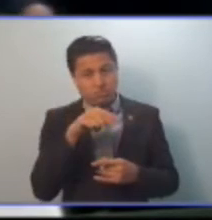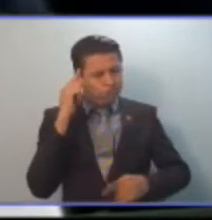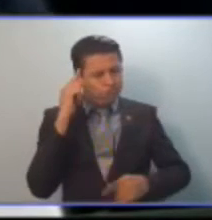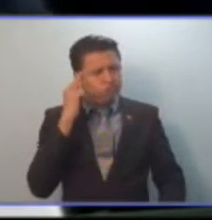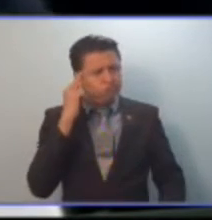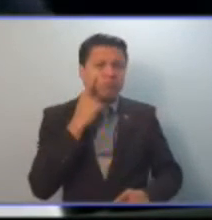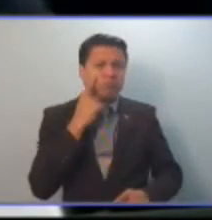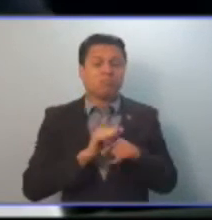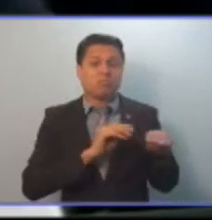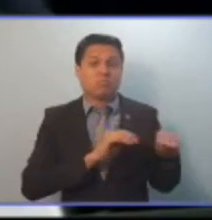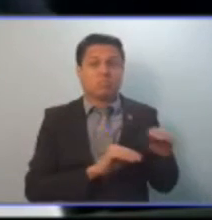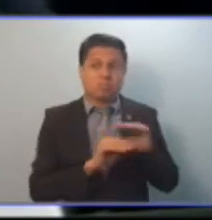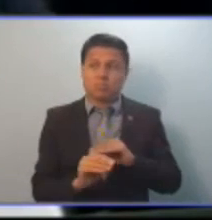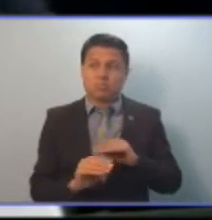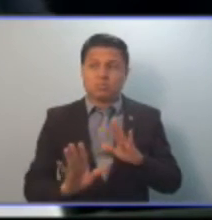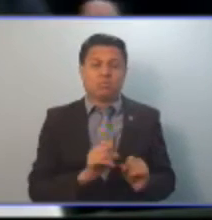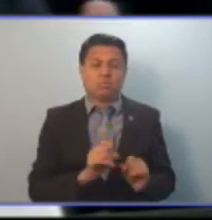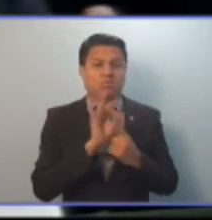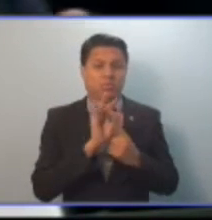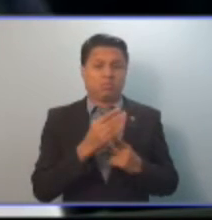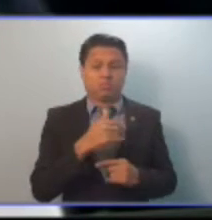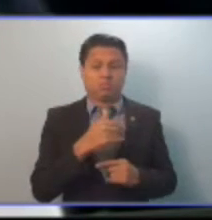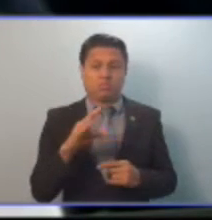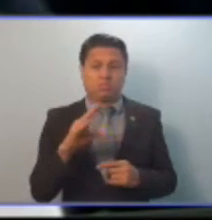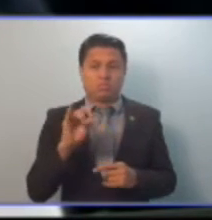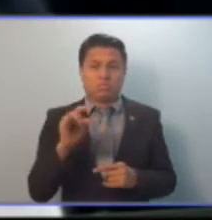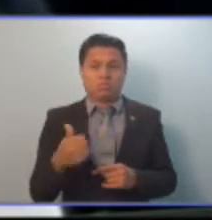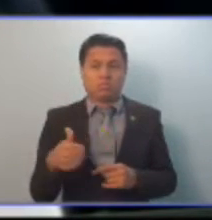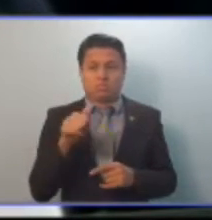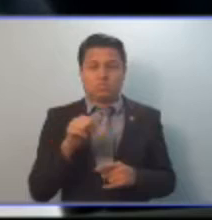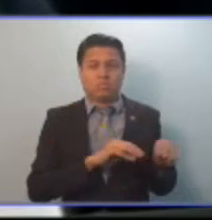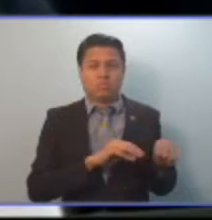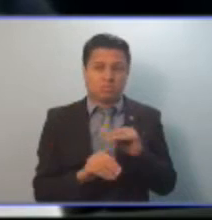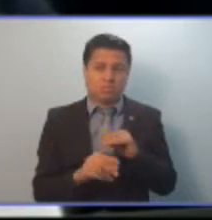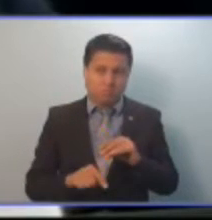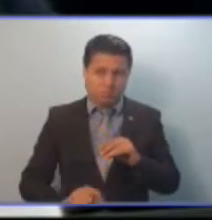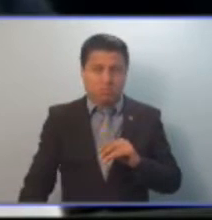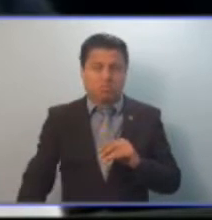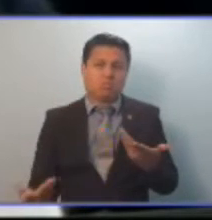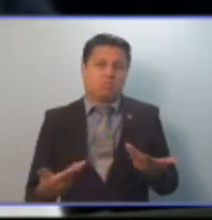pretende, como magistrado, poder hacer para esta institución.